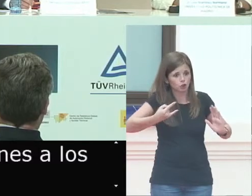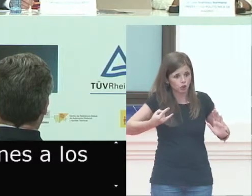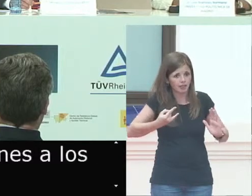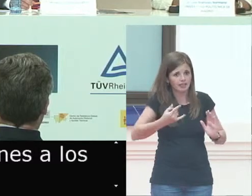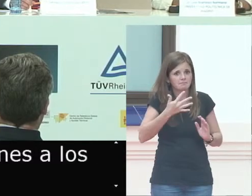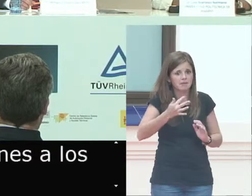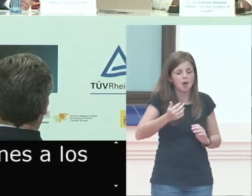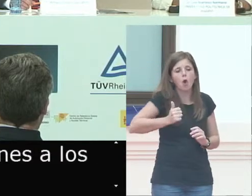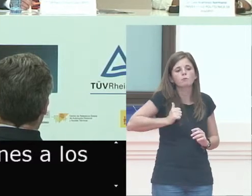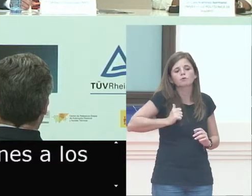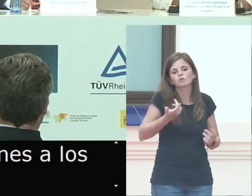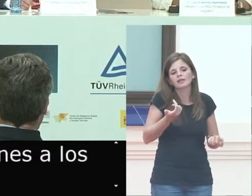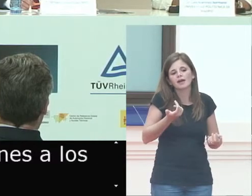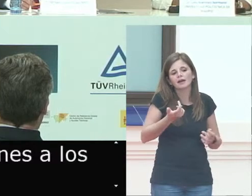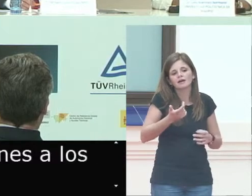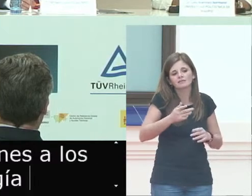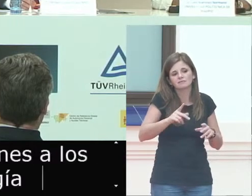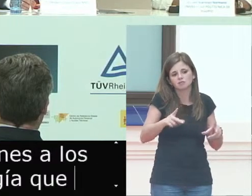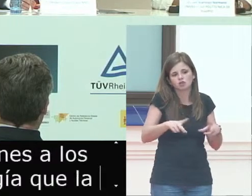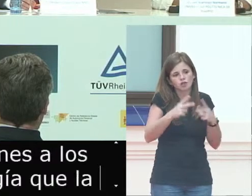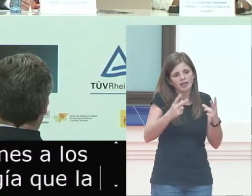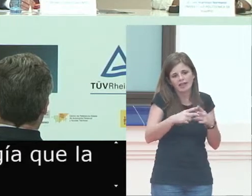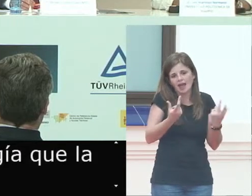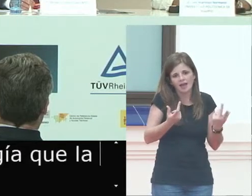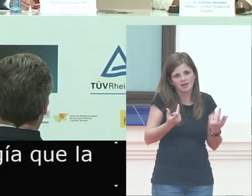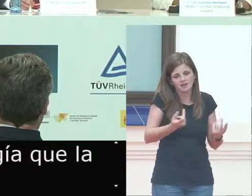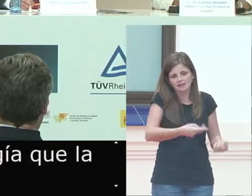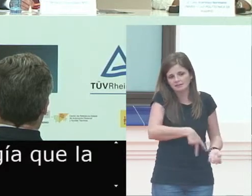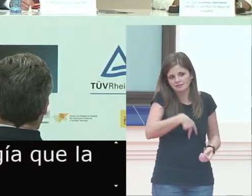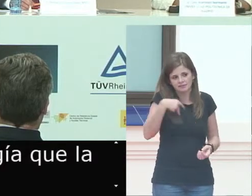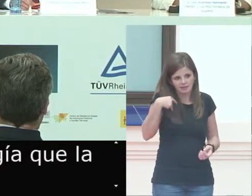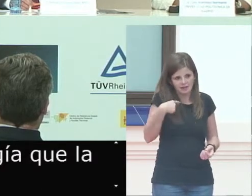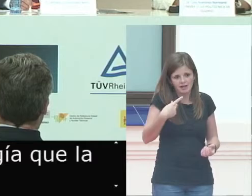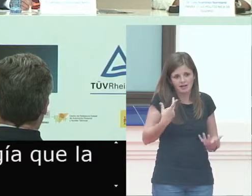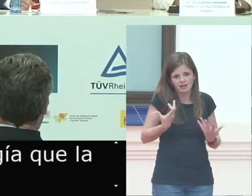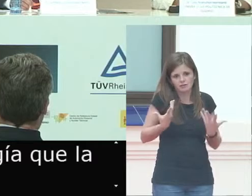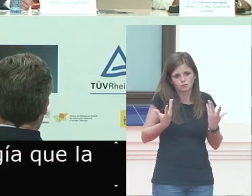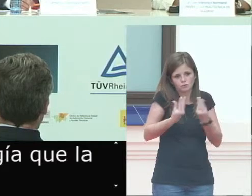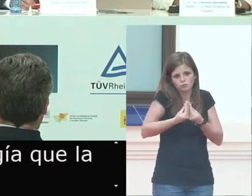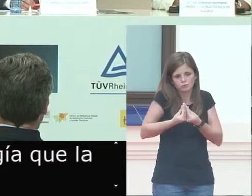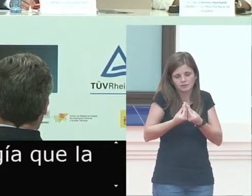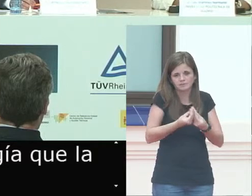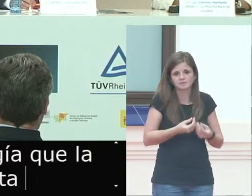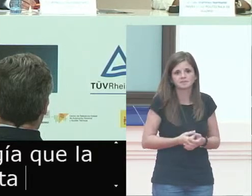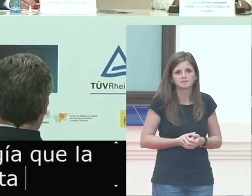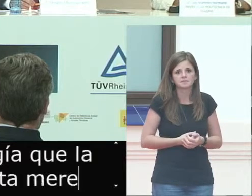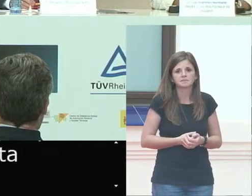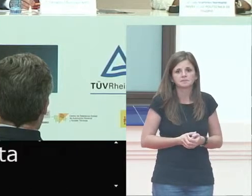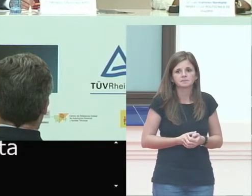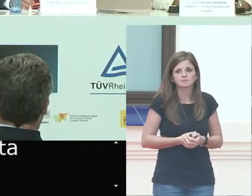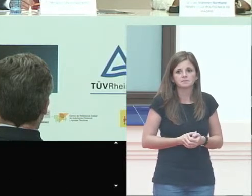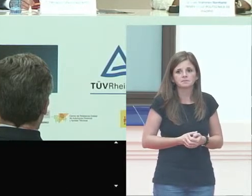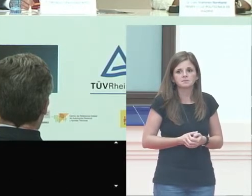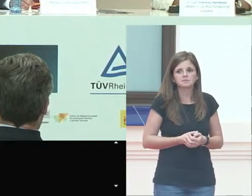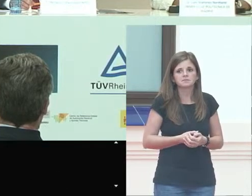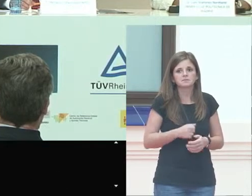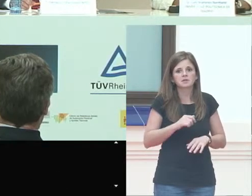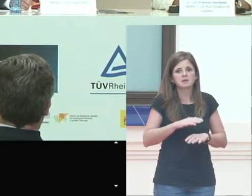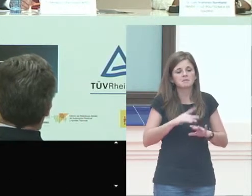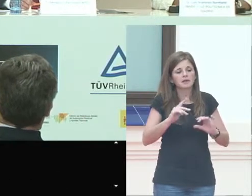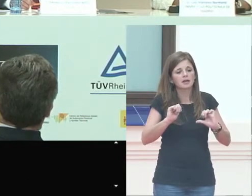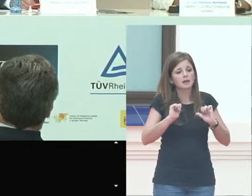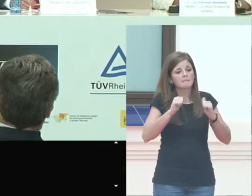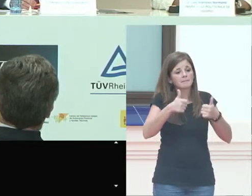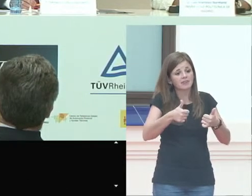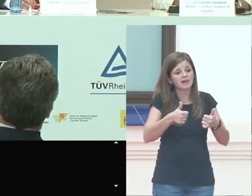la sociedad, de una manera integral y conjunta, merece. Para dar pie y para empezar con